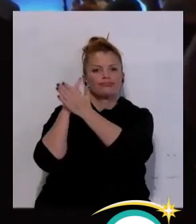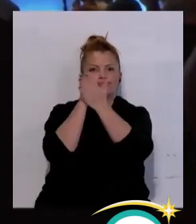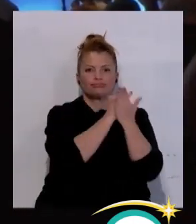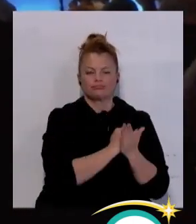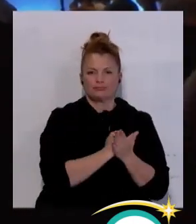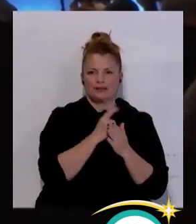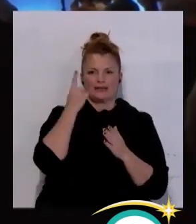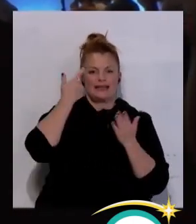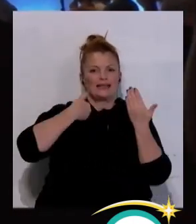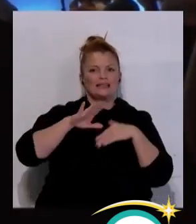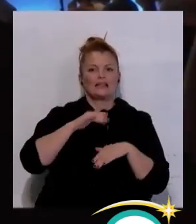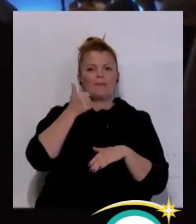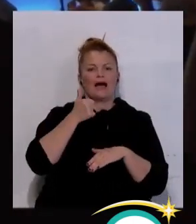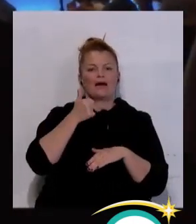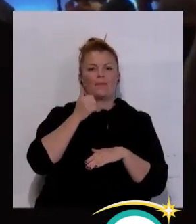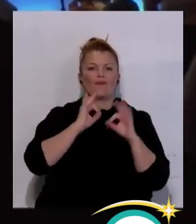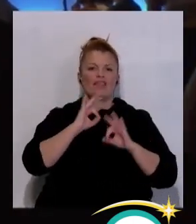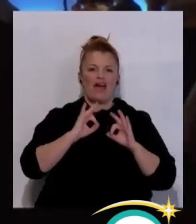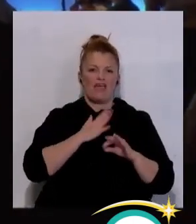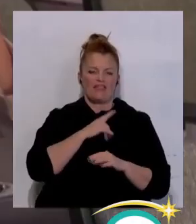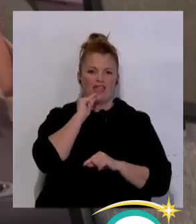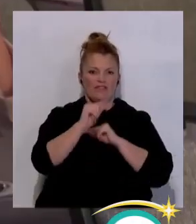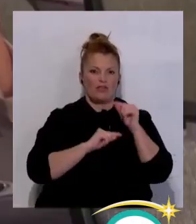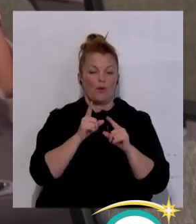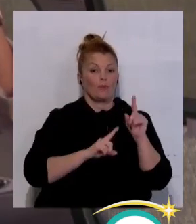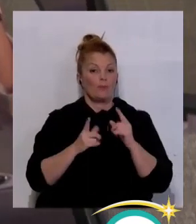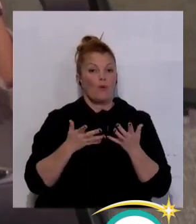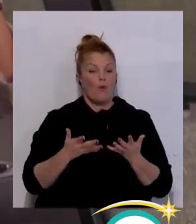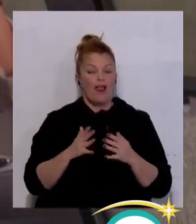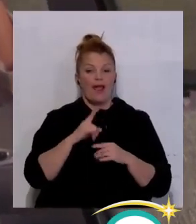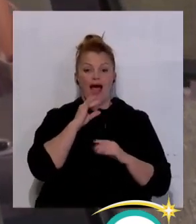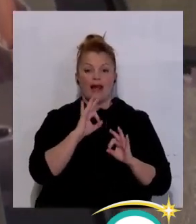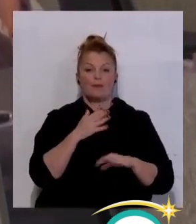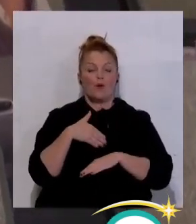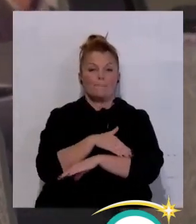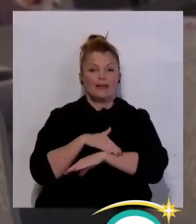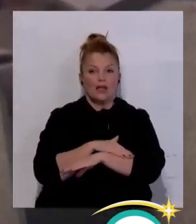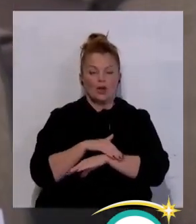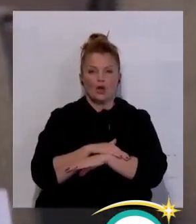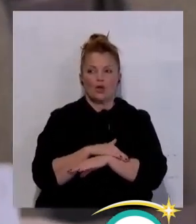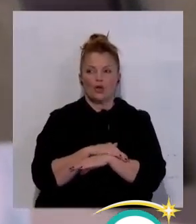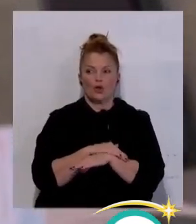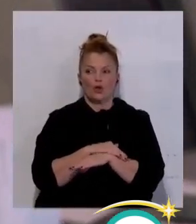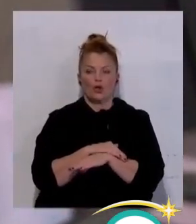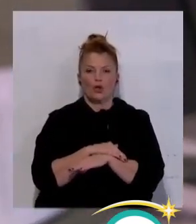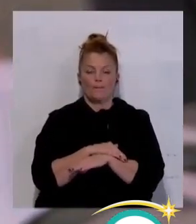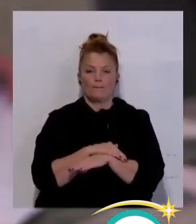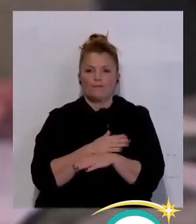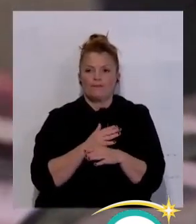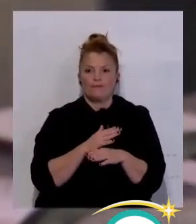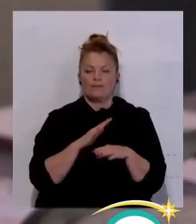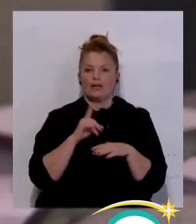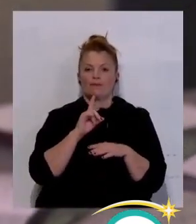que existe mayor probabilidad de infección. ¿Cuál es el problema? Que ahora mismo el Ministerio pues